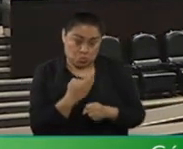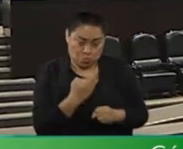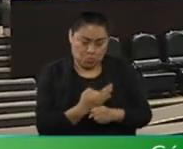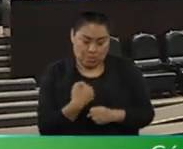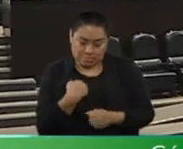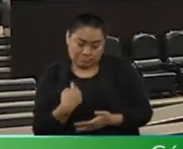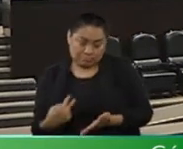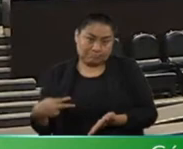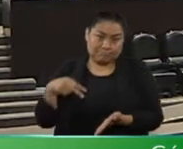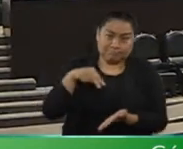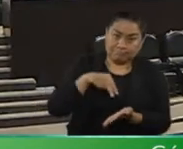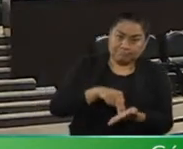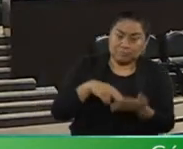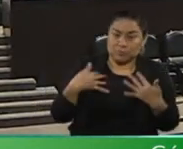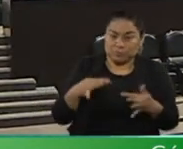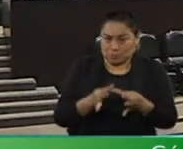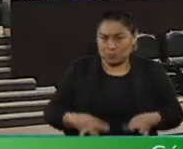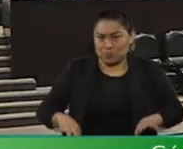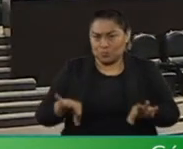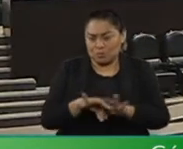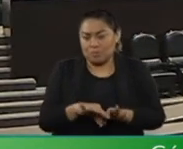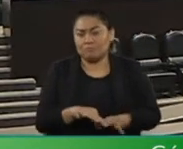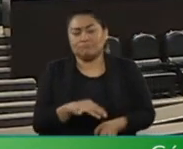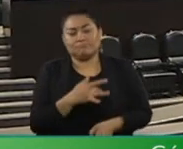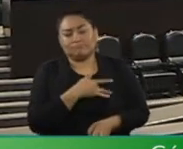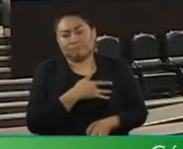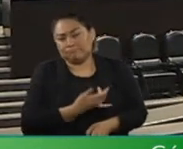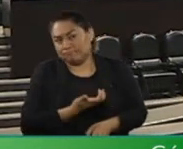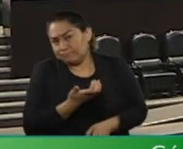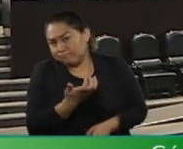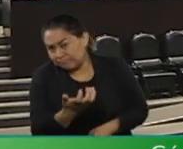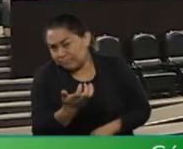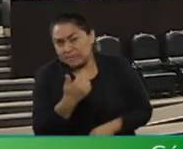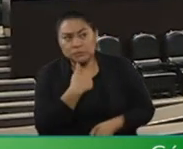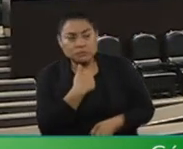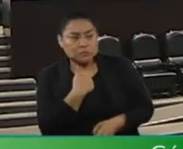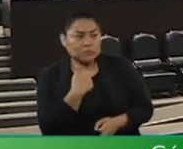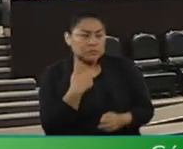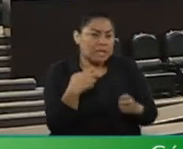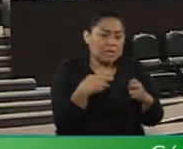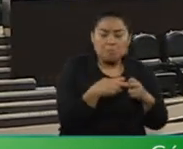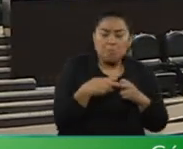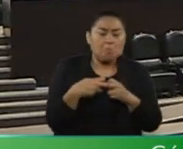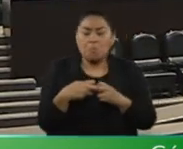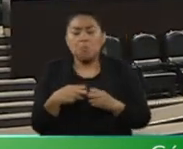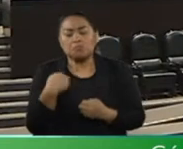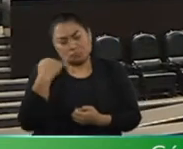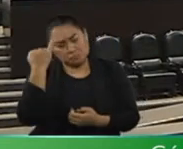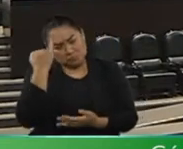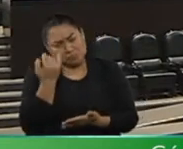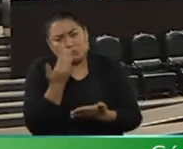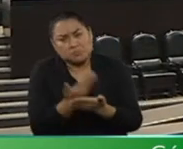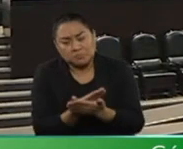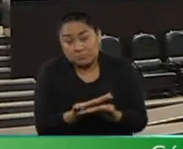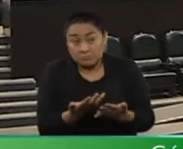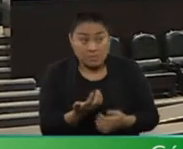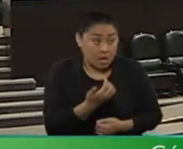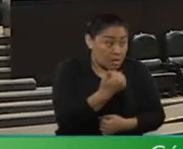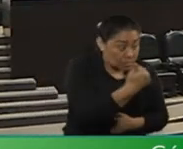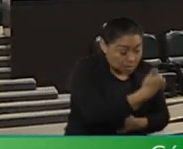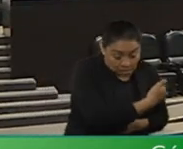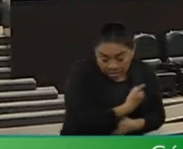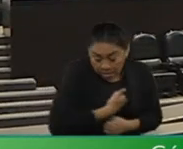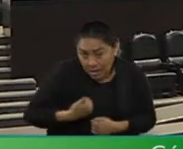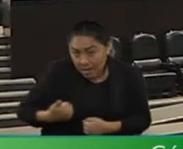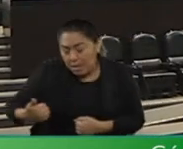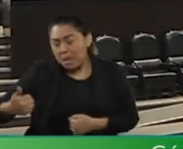Tribuna y con el corazón en la mano Sin titubeos propongo también que cada uno de nosotros